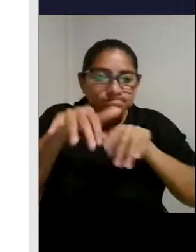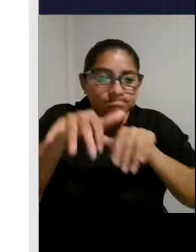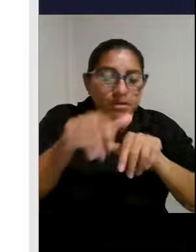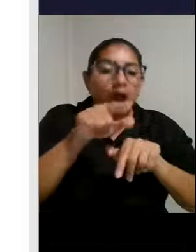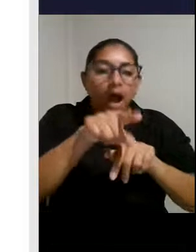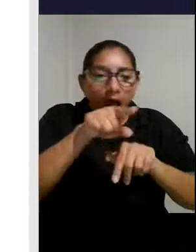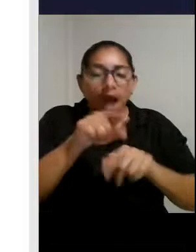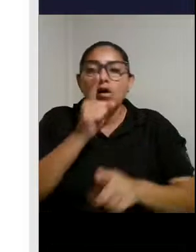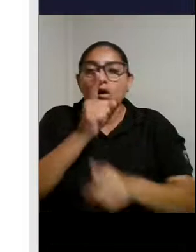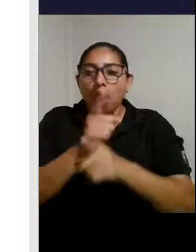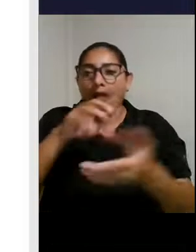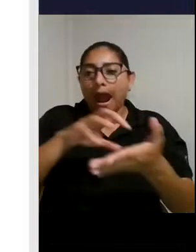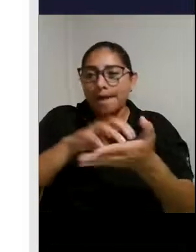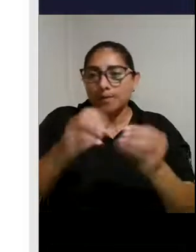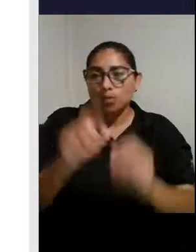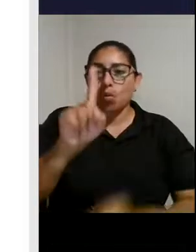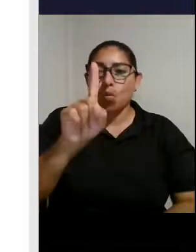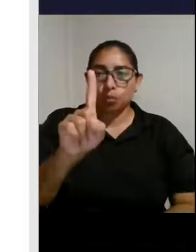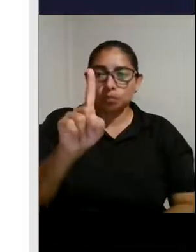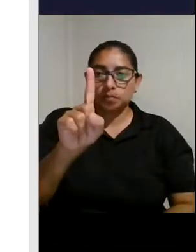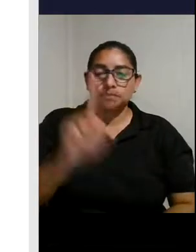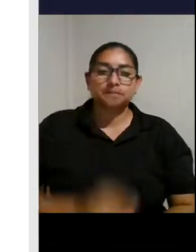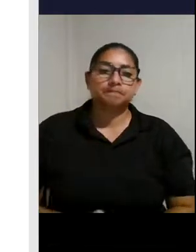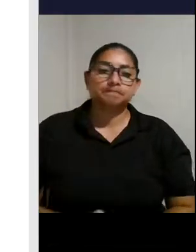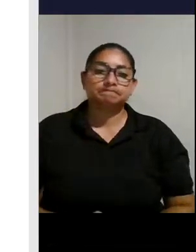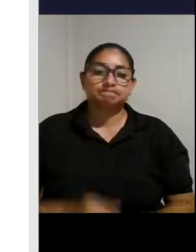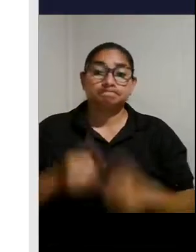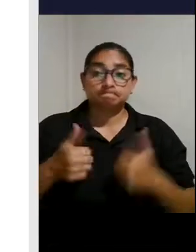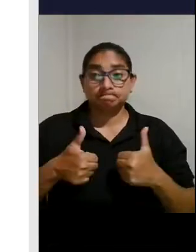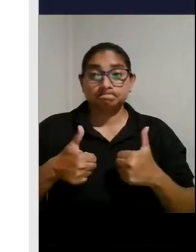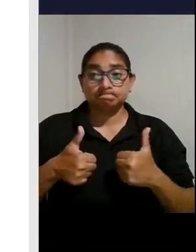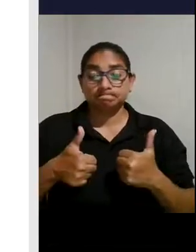al capítulo 1. Bueno,